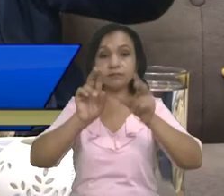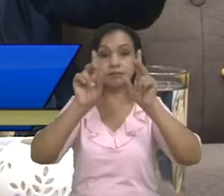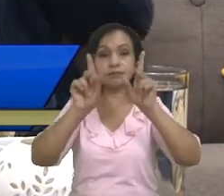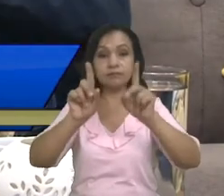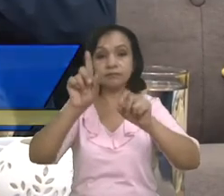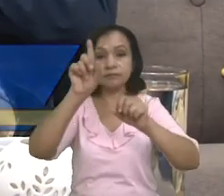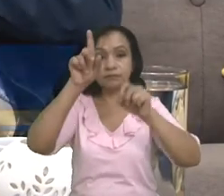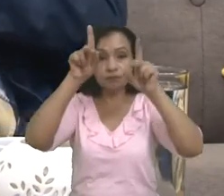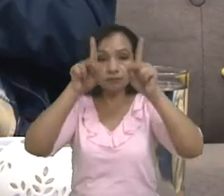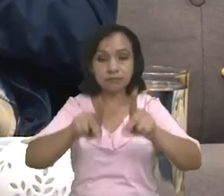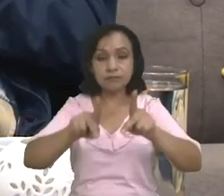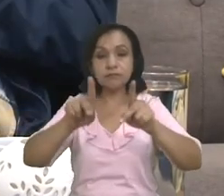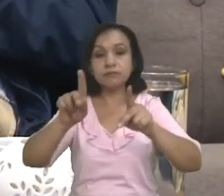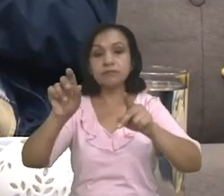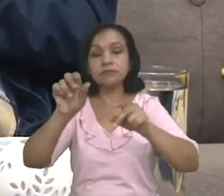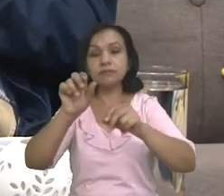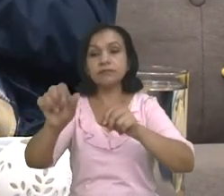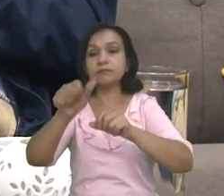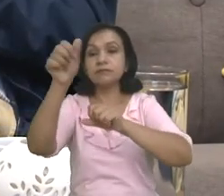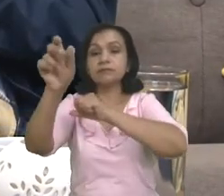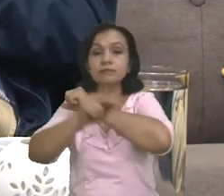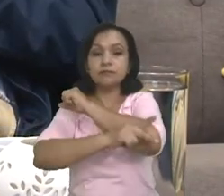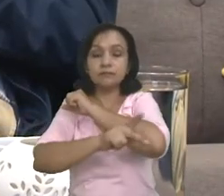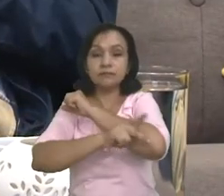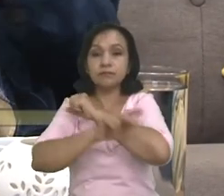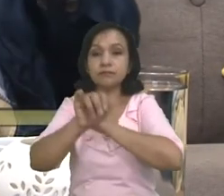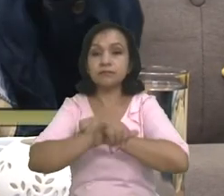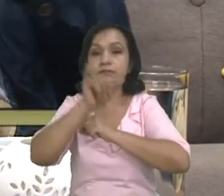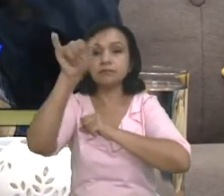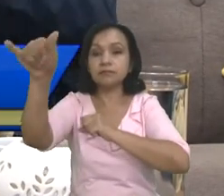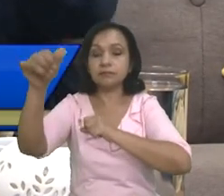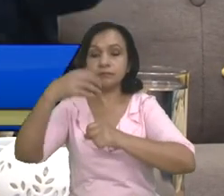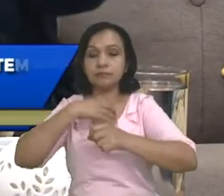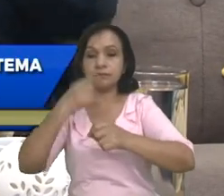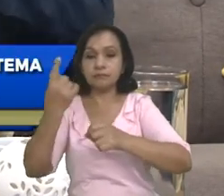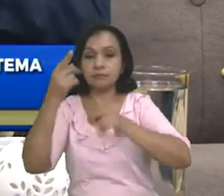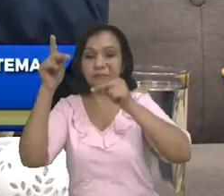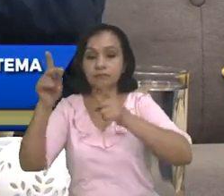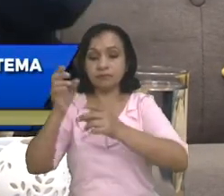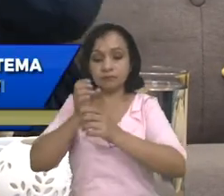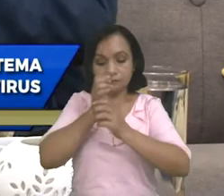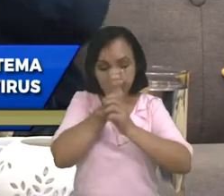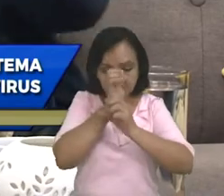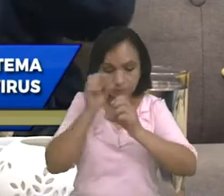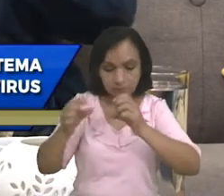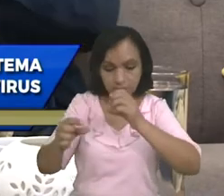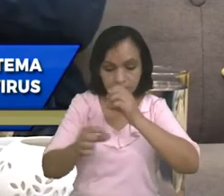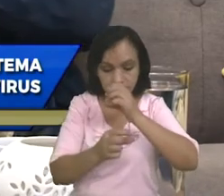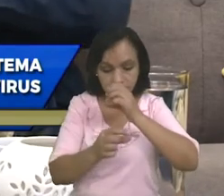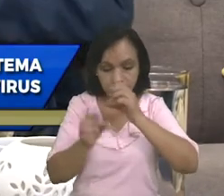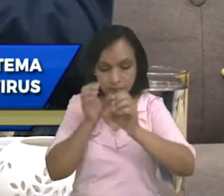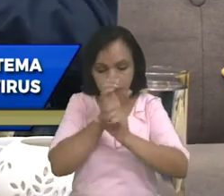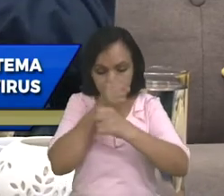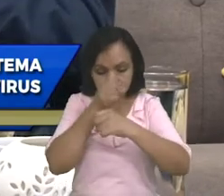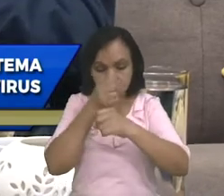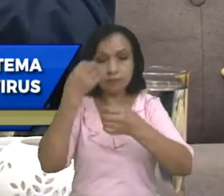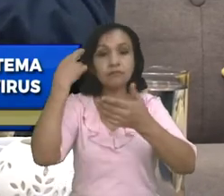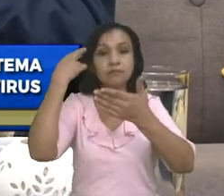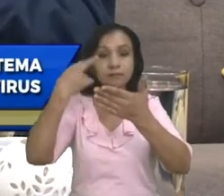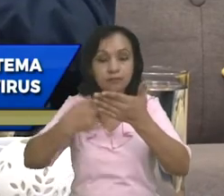laboratorio super nacional fuera del país para nuevamente recordar todos los procesos